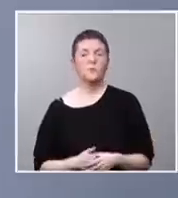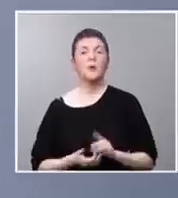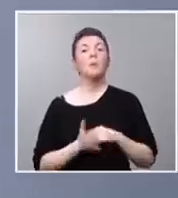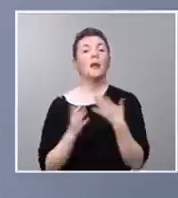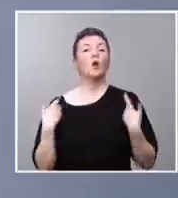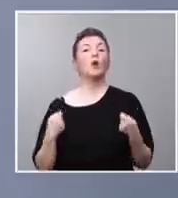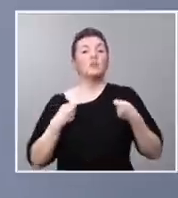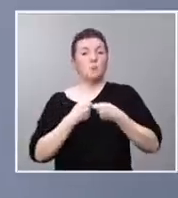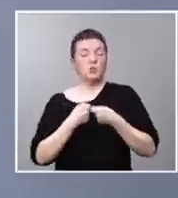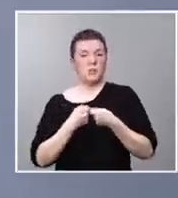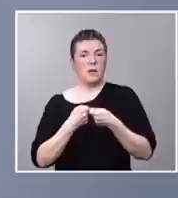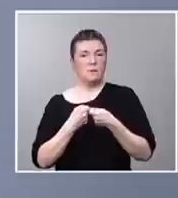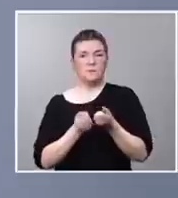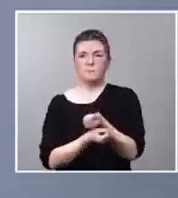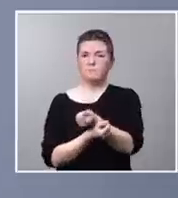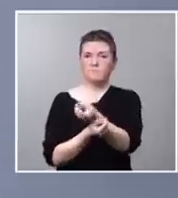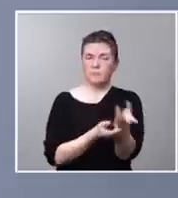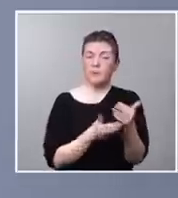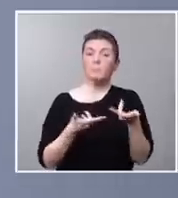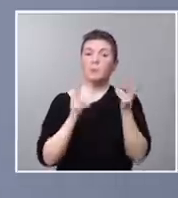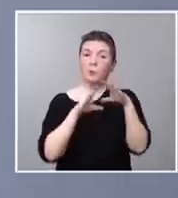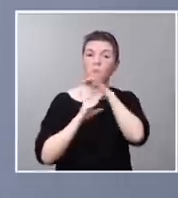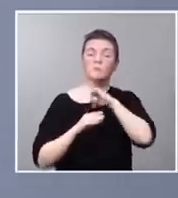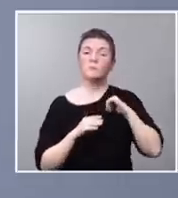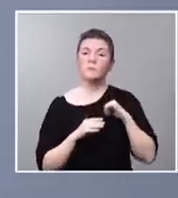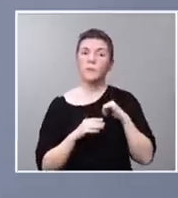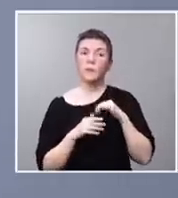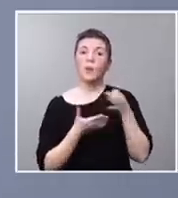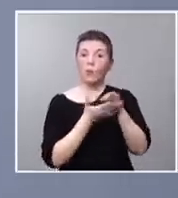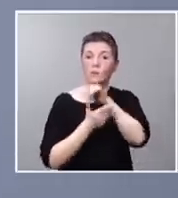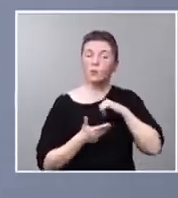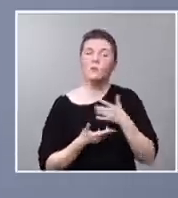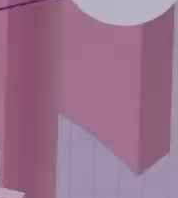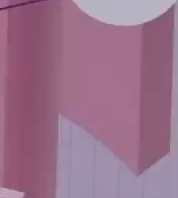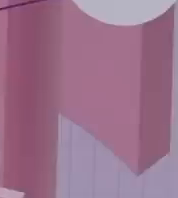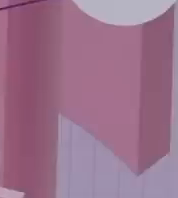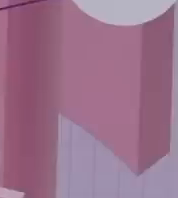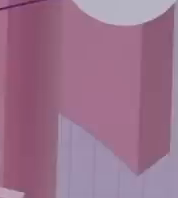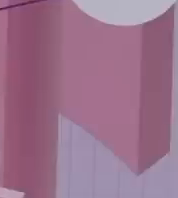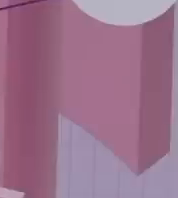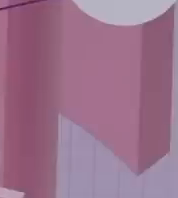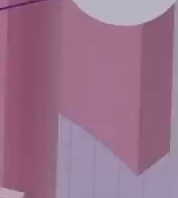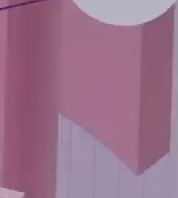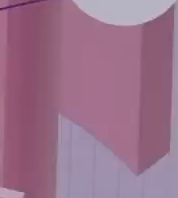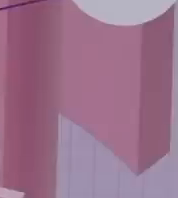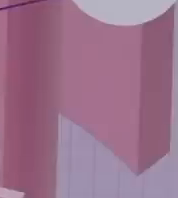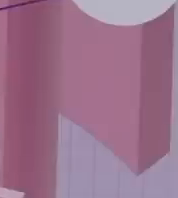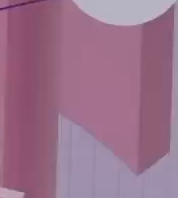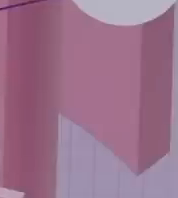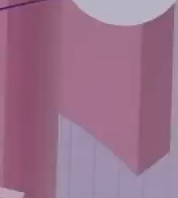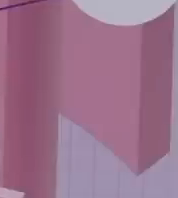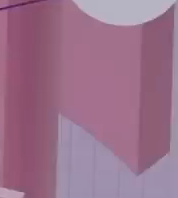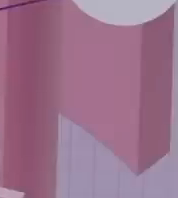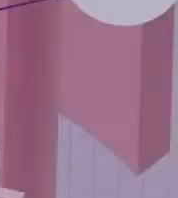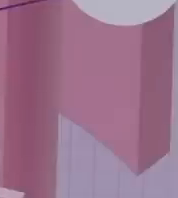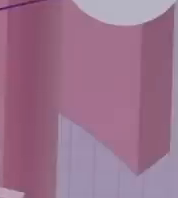para las mujeres, porque no, es una ley para los violadores y es una ley para los pederastas. Insisto, igual que se han establecido en esta ley del solo sí es sí agravantes,